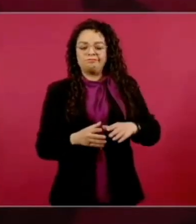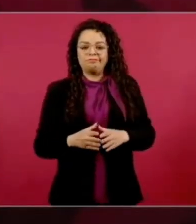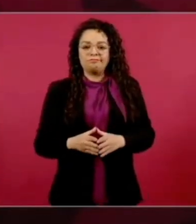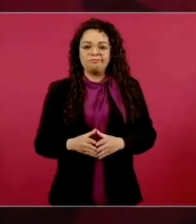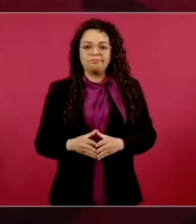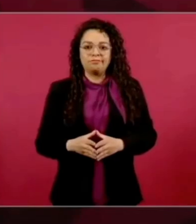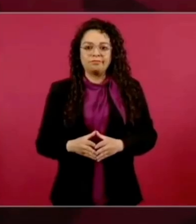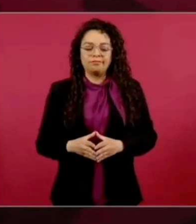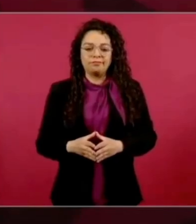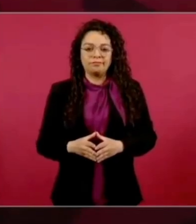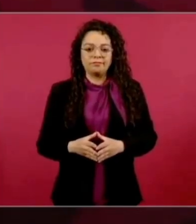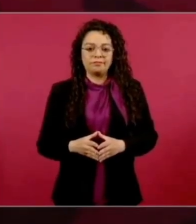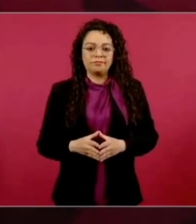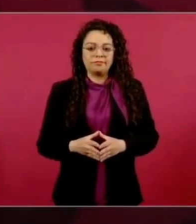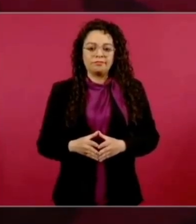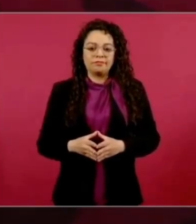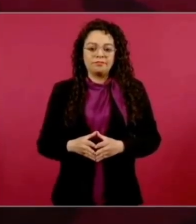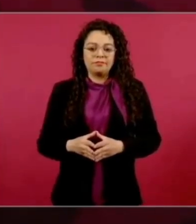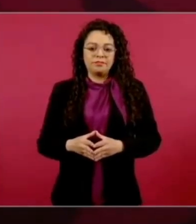esos